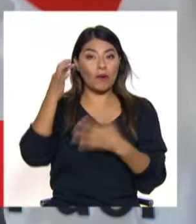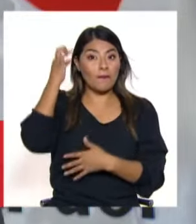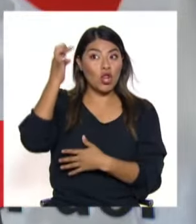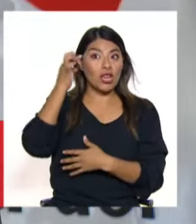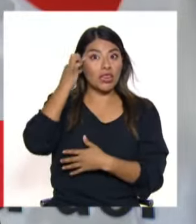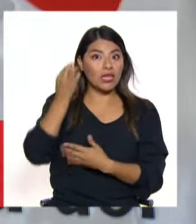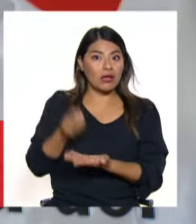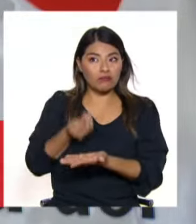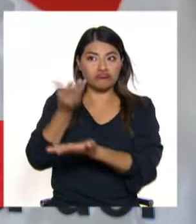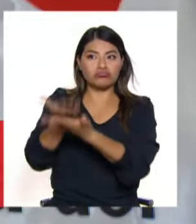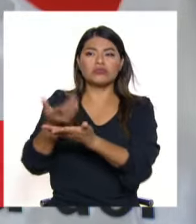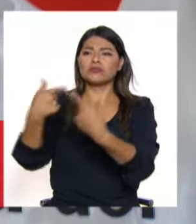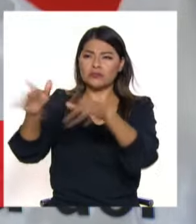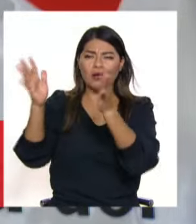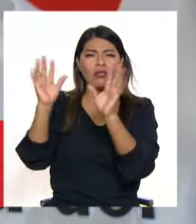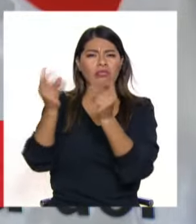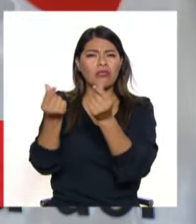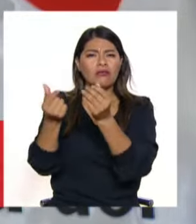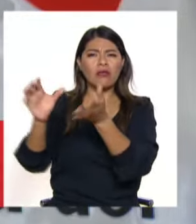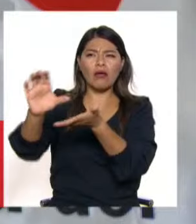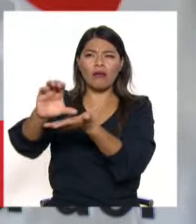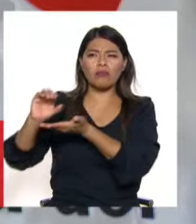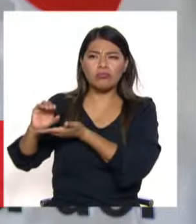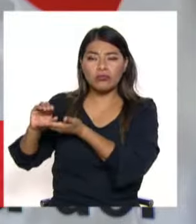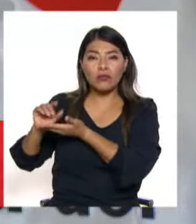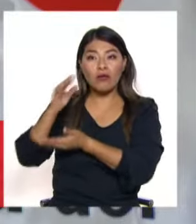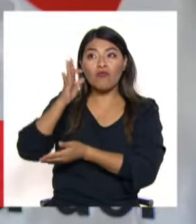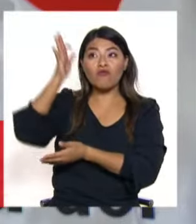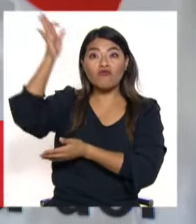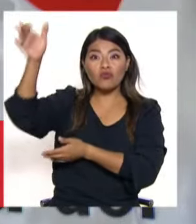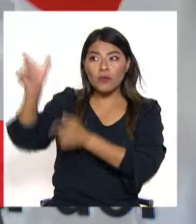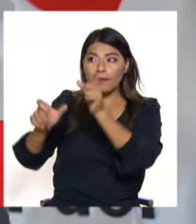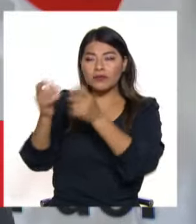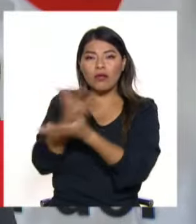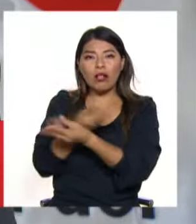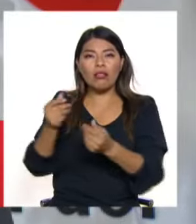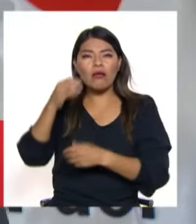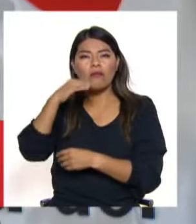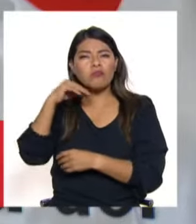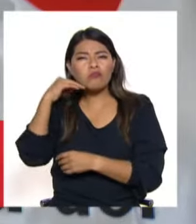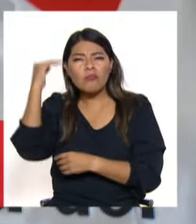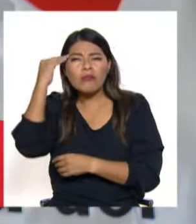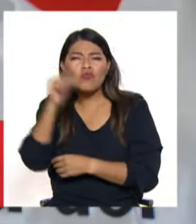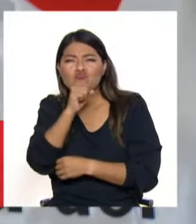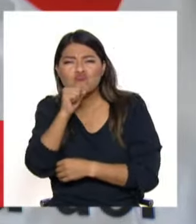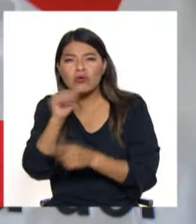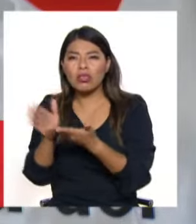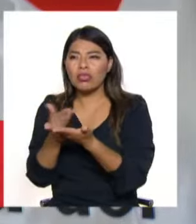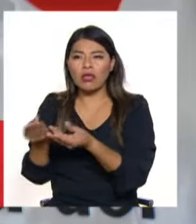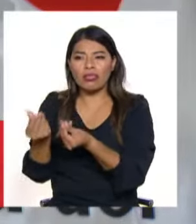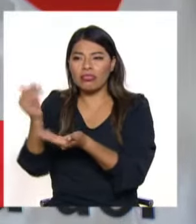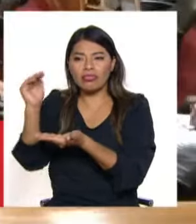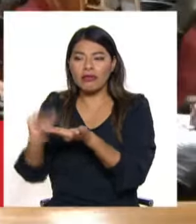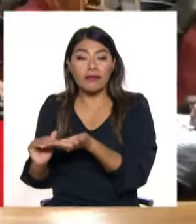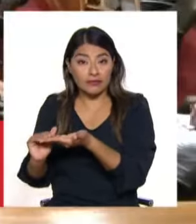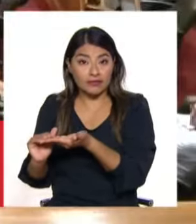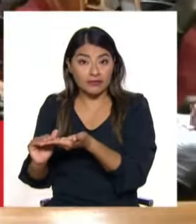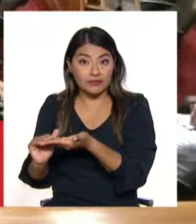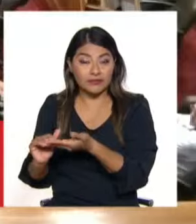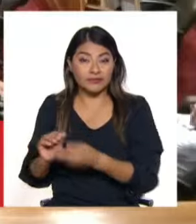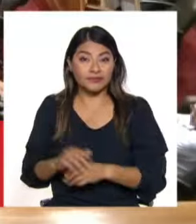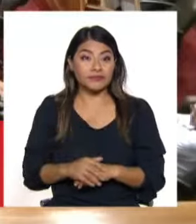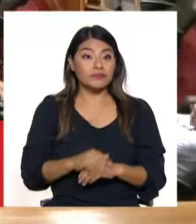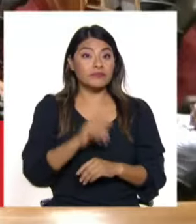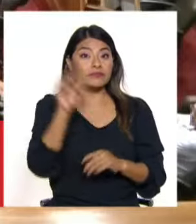que en el largo plazo dejen sin pensiones a los peruanos cuando estén viejitos. También se pronunció sobre los parlamentarios